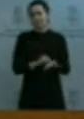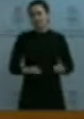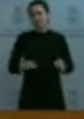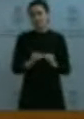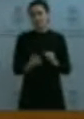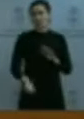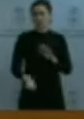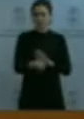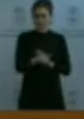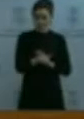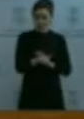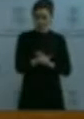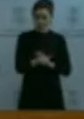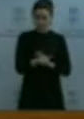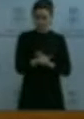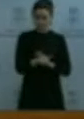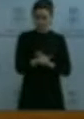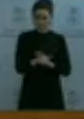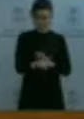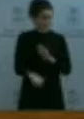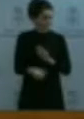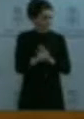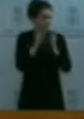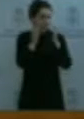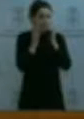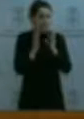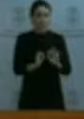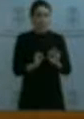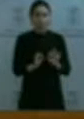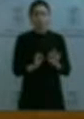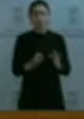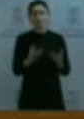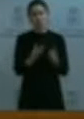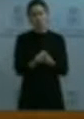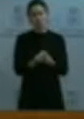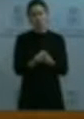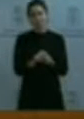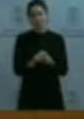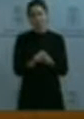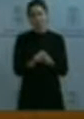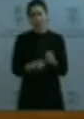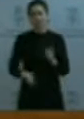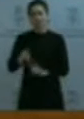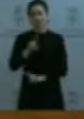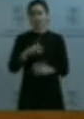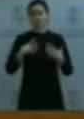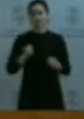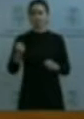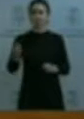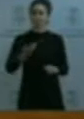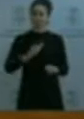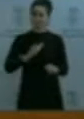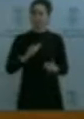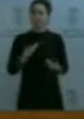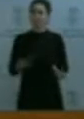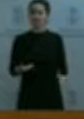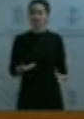toda regla, con además afectación de lo que es la salud. Claro, juntar estafa y salud